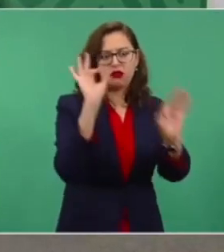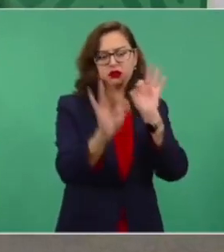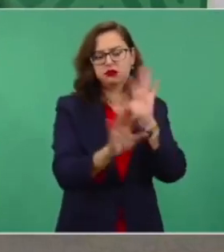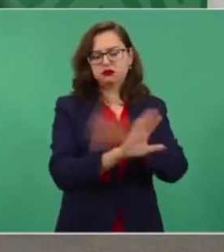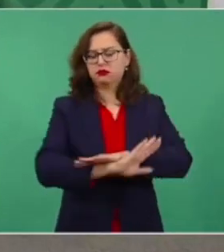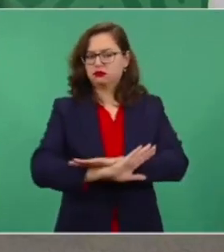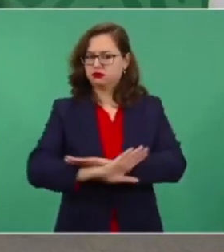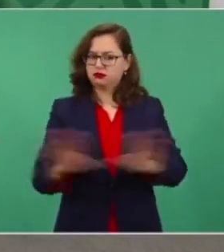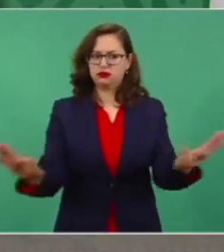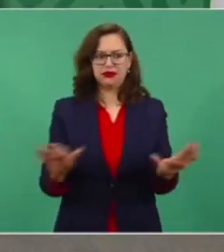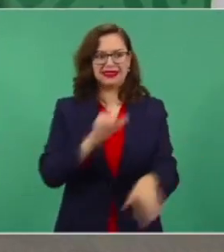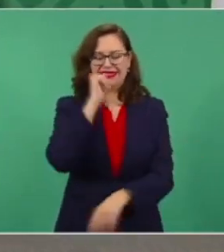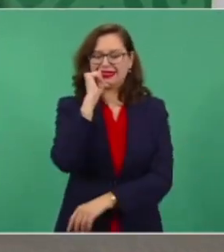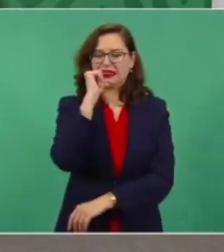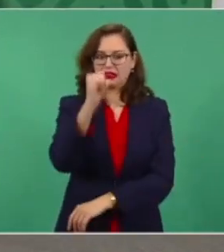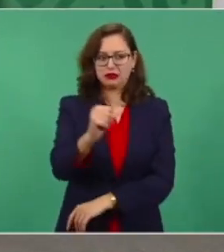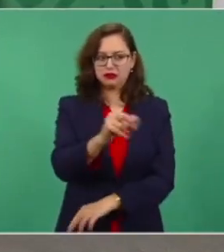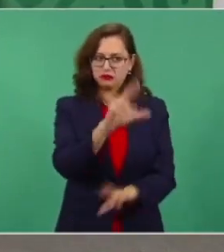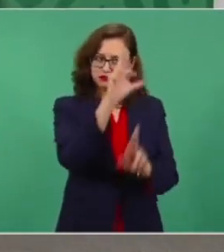por respeto